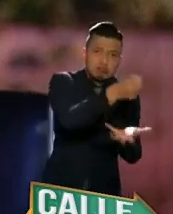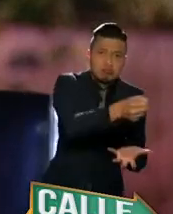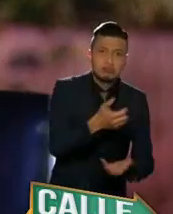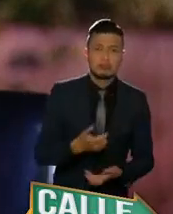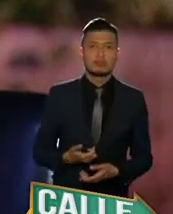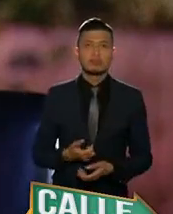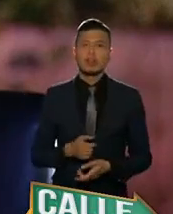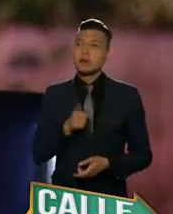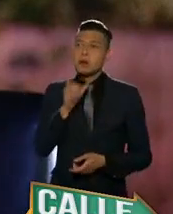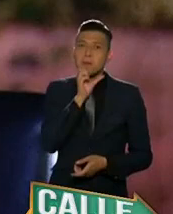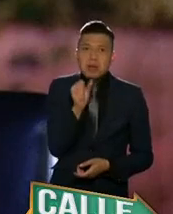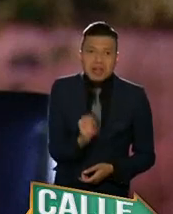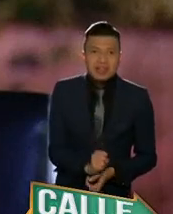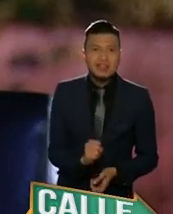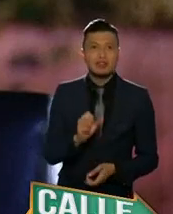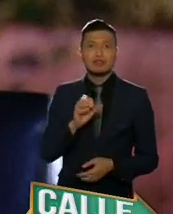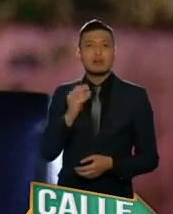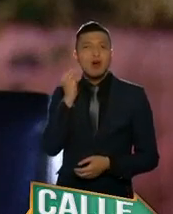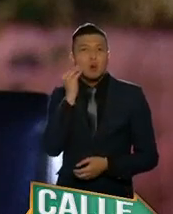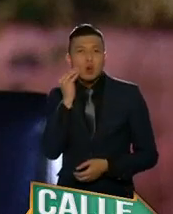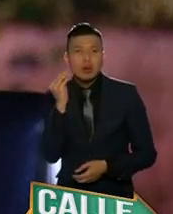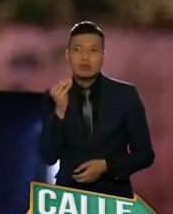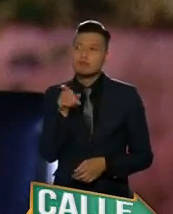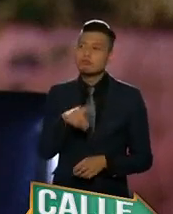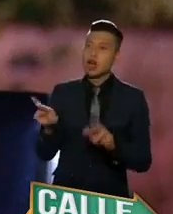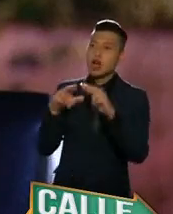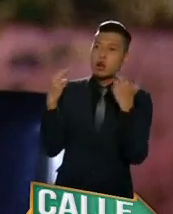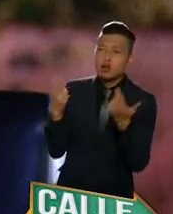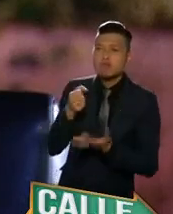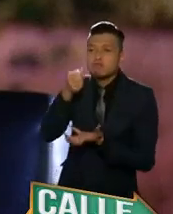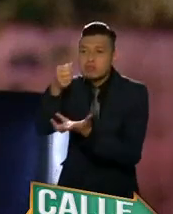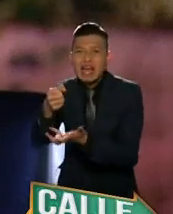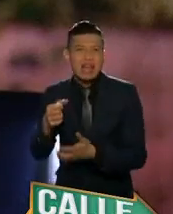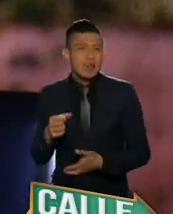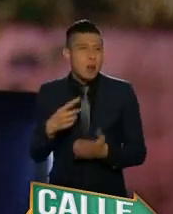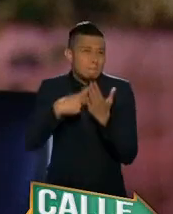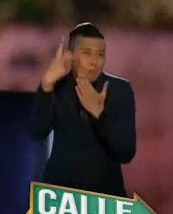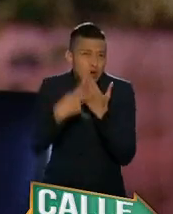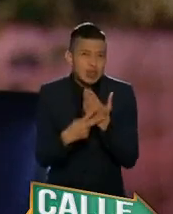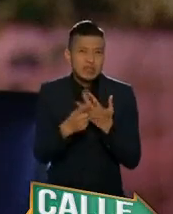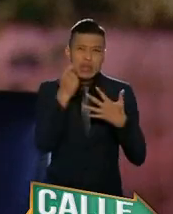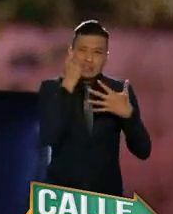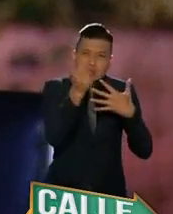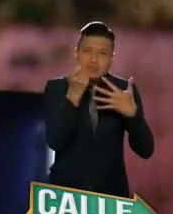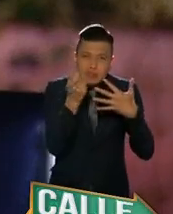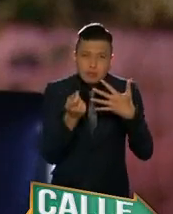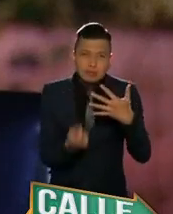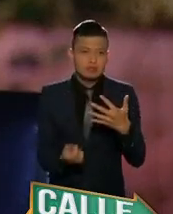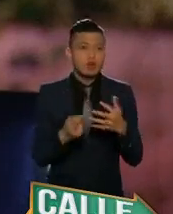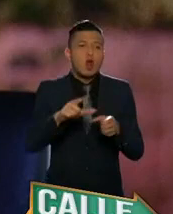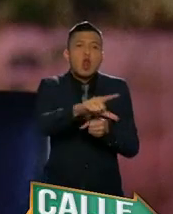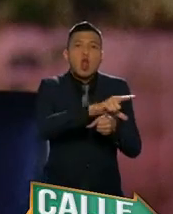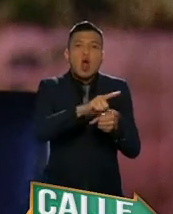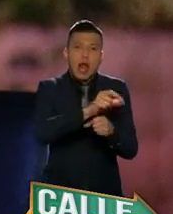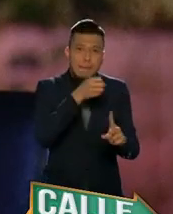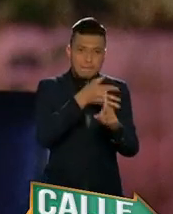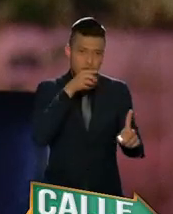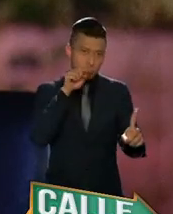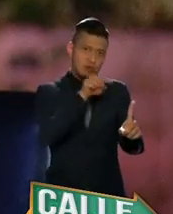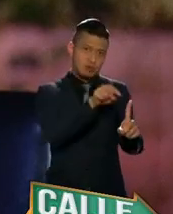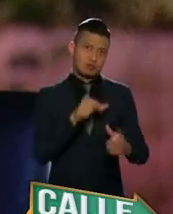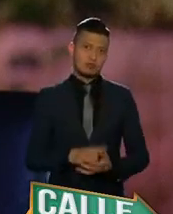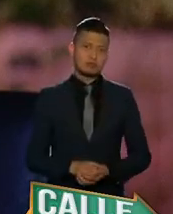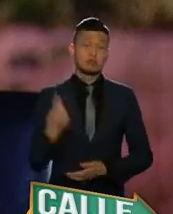adultos mayores y abuelitos que se reúnen a hacer una cosa. En fin, proyectos bien específicos de impacto local. Entonces dijimos, mucho